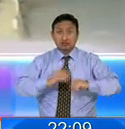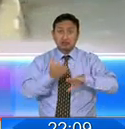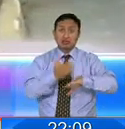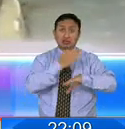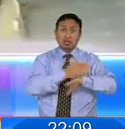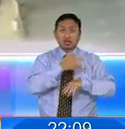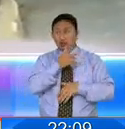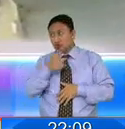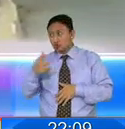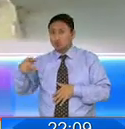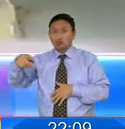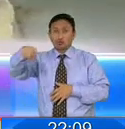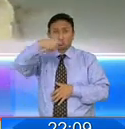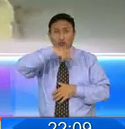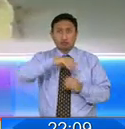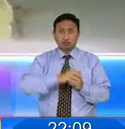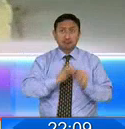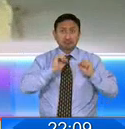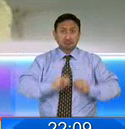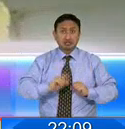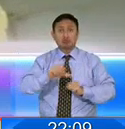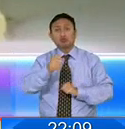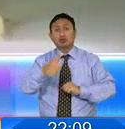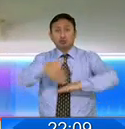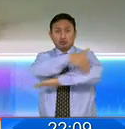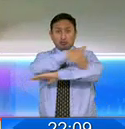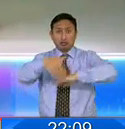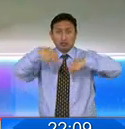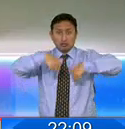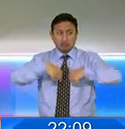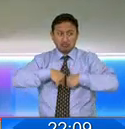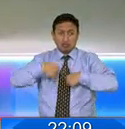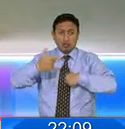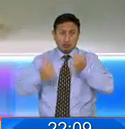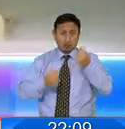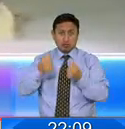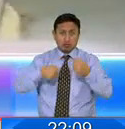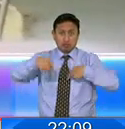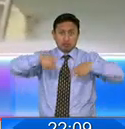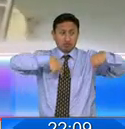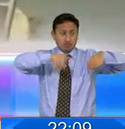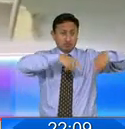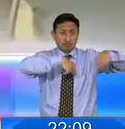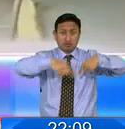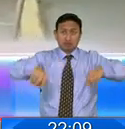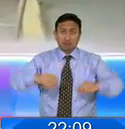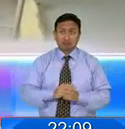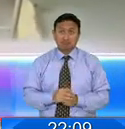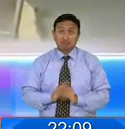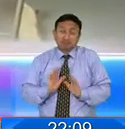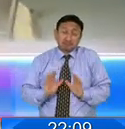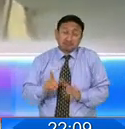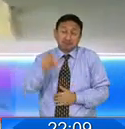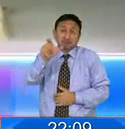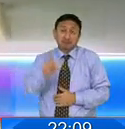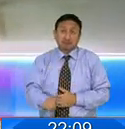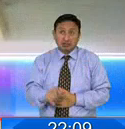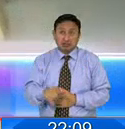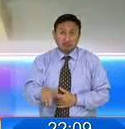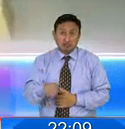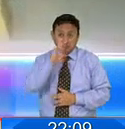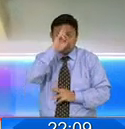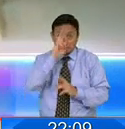recorrido previo y están circulando por las diferentes vías de la ciudad de Machala. Parece que la ciudadanía no ha